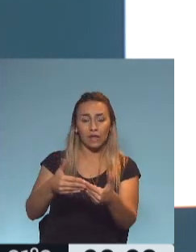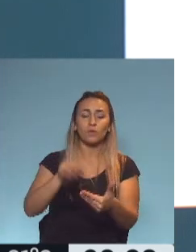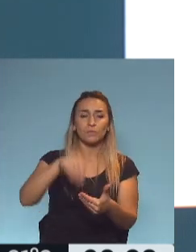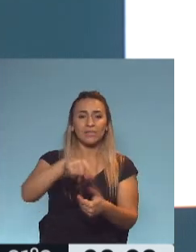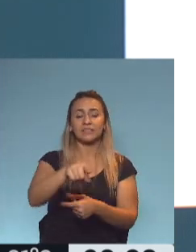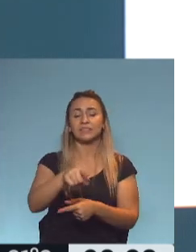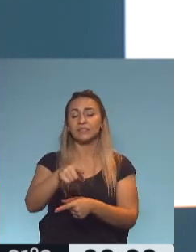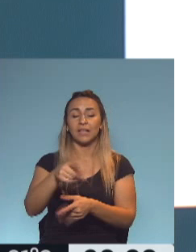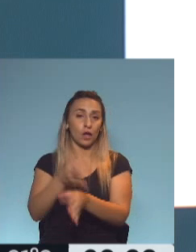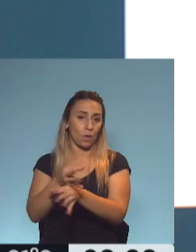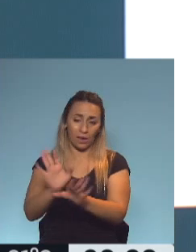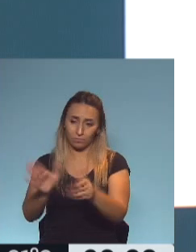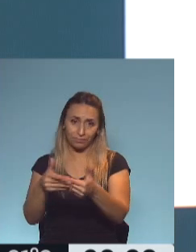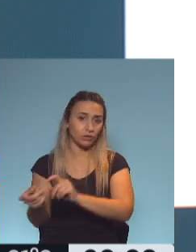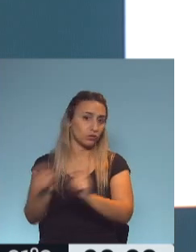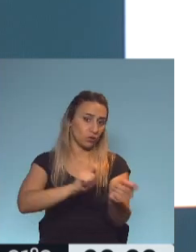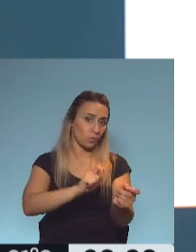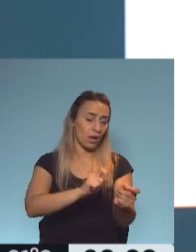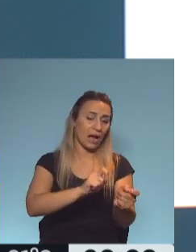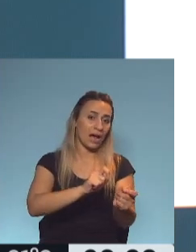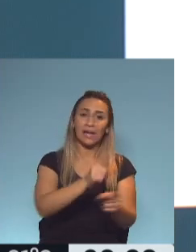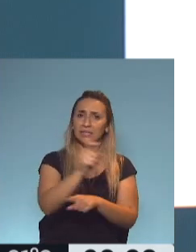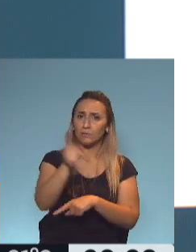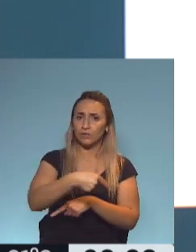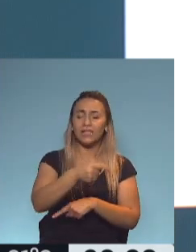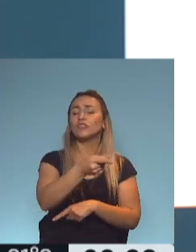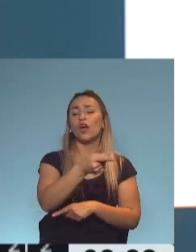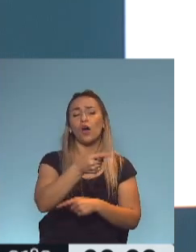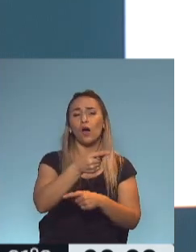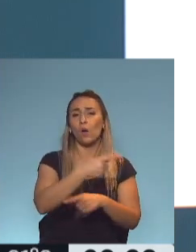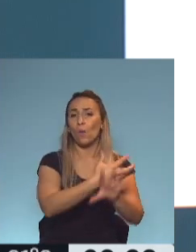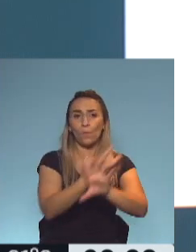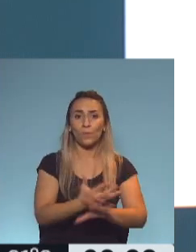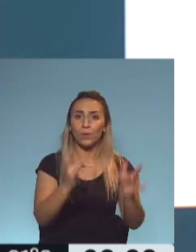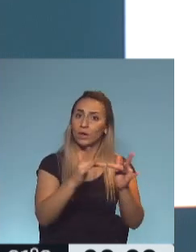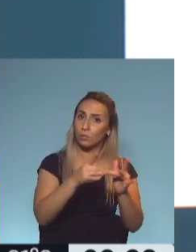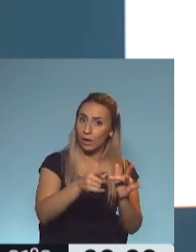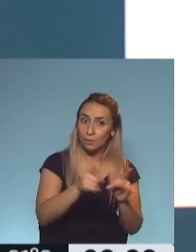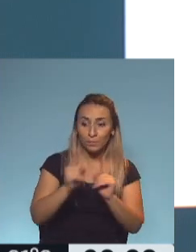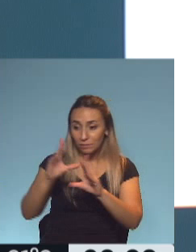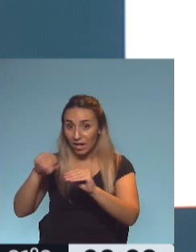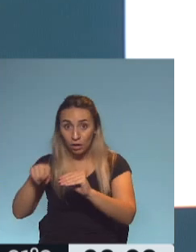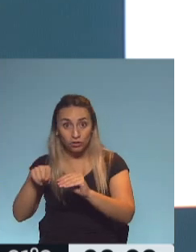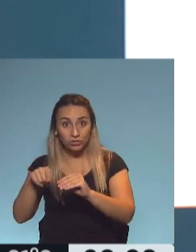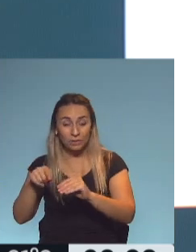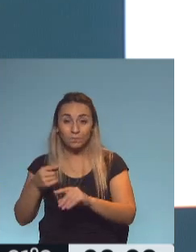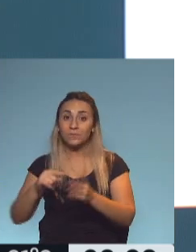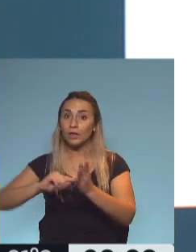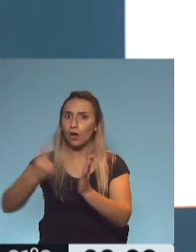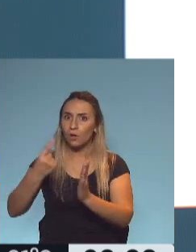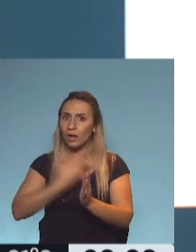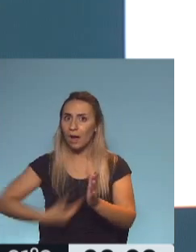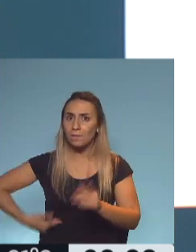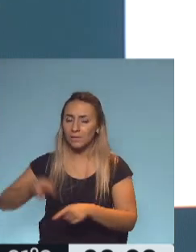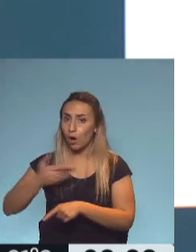la escolaridad a un estadio de 100% virtual en el área metropolitana, esa noche la Ciudad de Buenos Aires, lo contamos, estaba